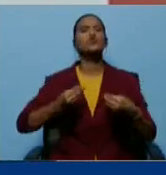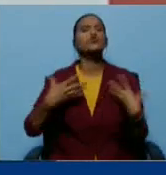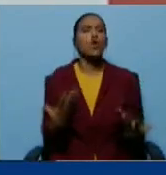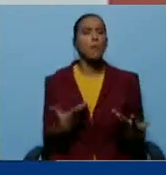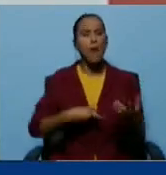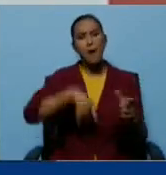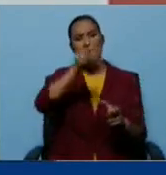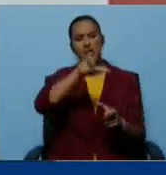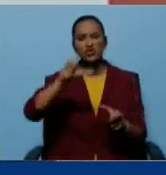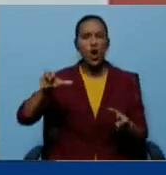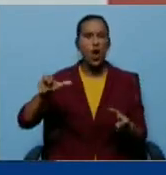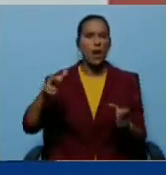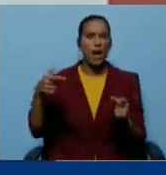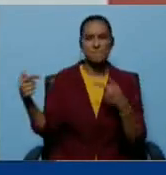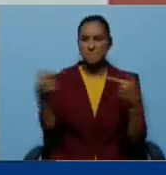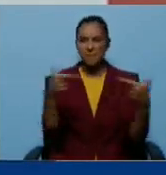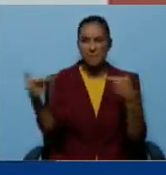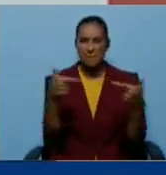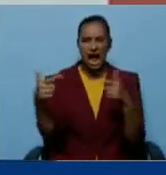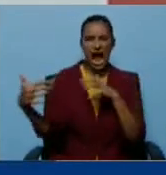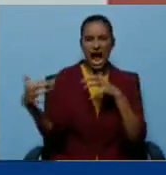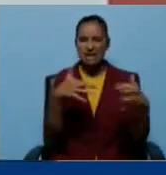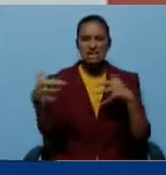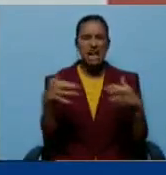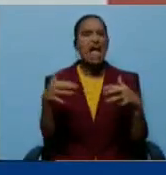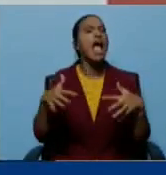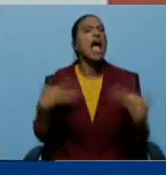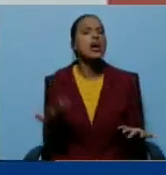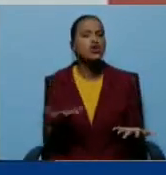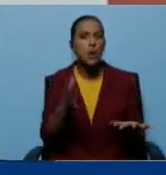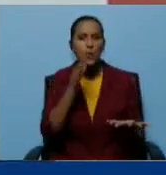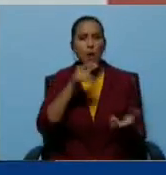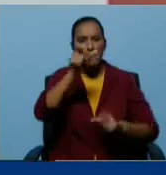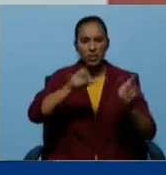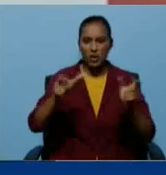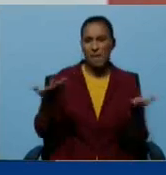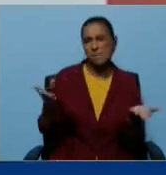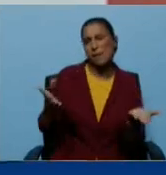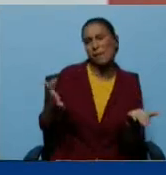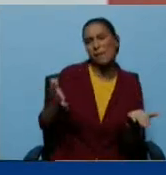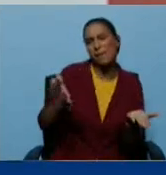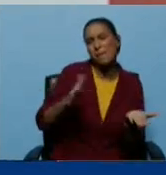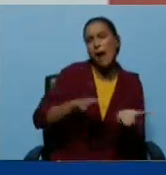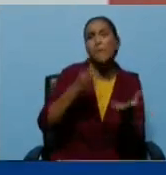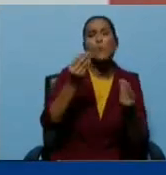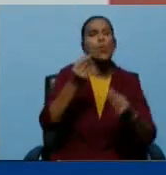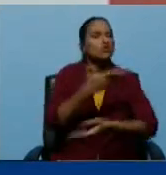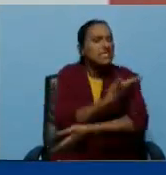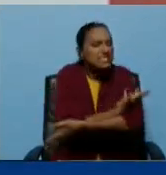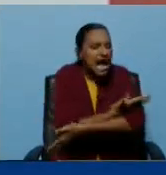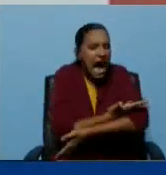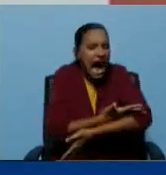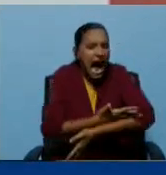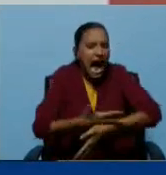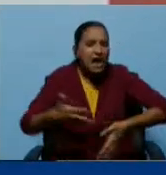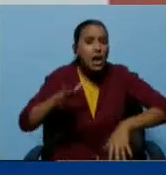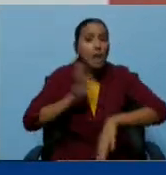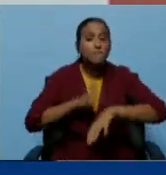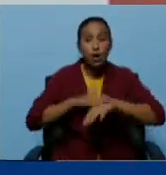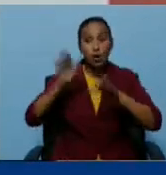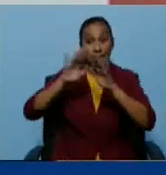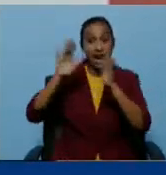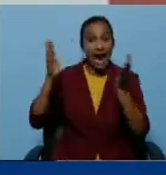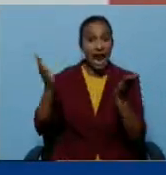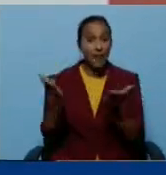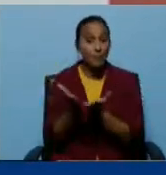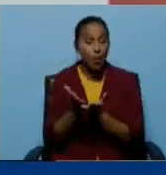matar? Por eso yo dije lo del baño de sangre, que ahora se está entendiendo en el mundo. Hoy en el mundo están entendiendo la